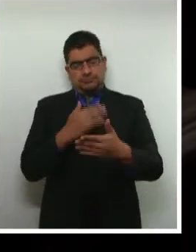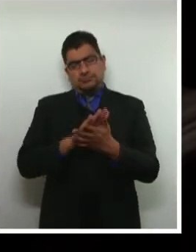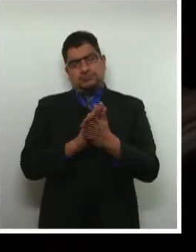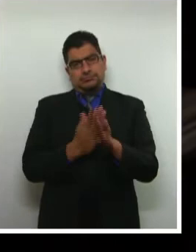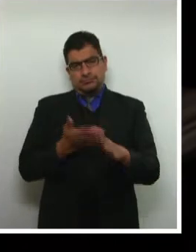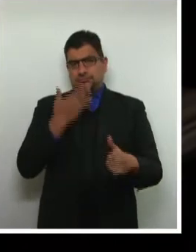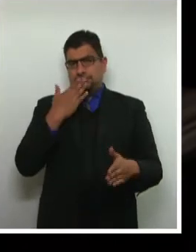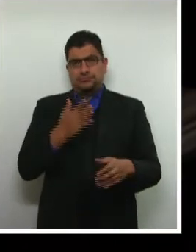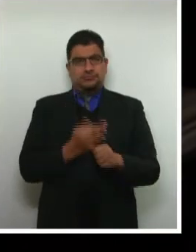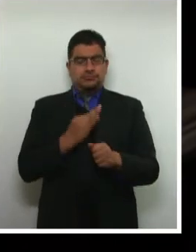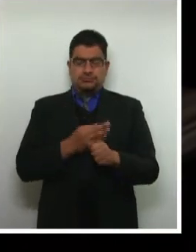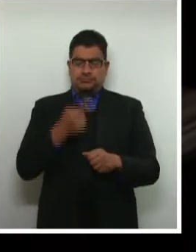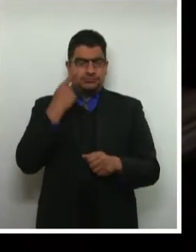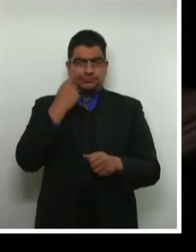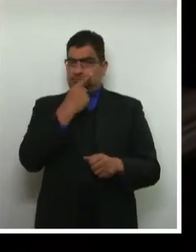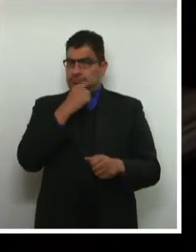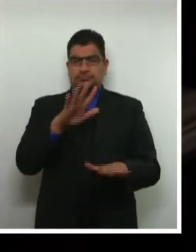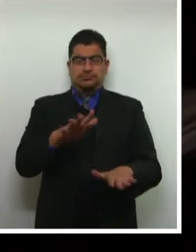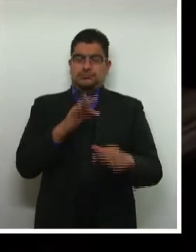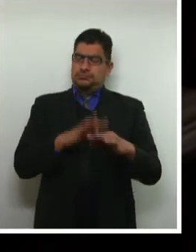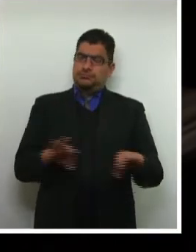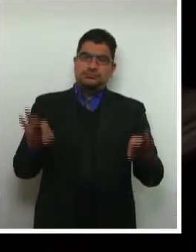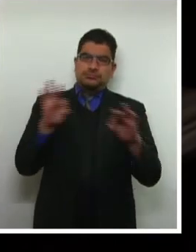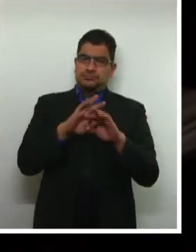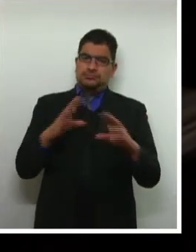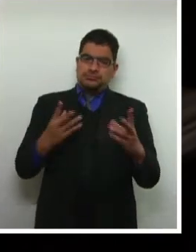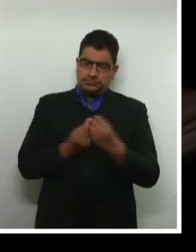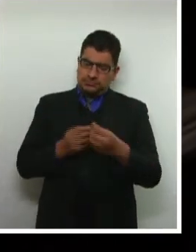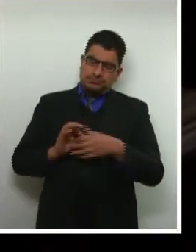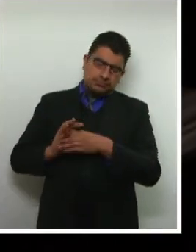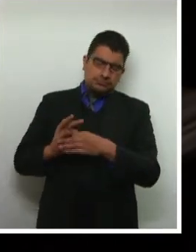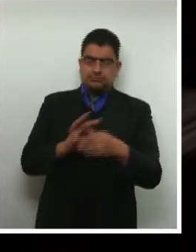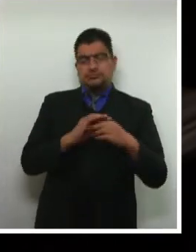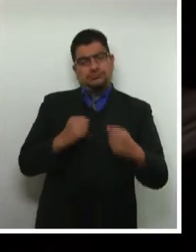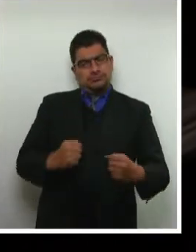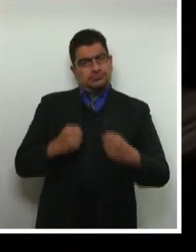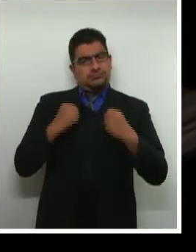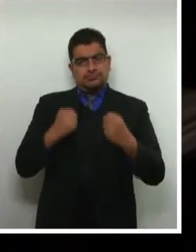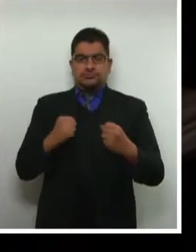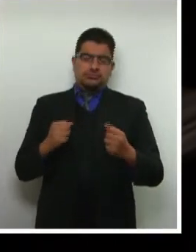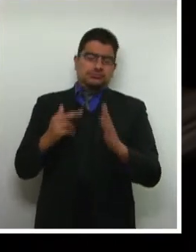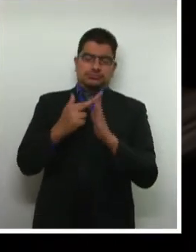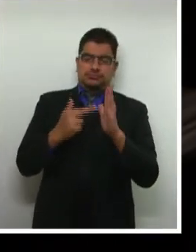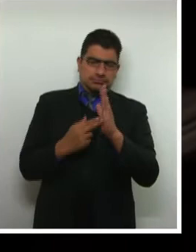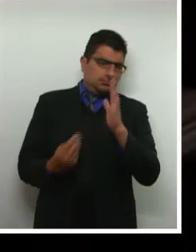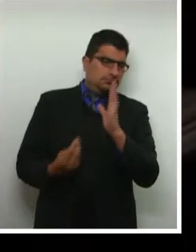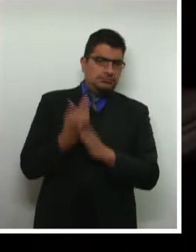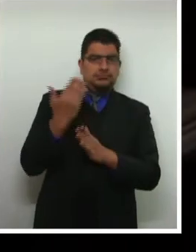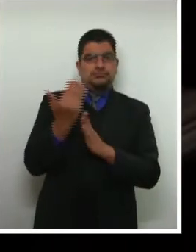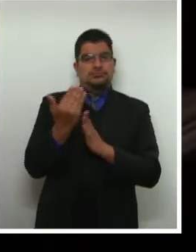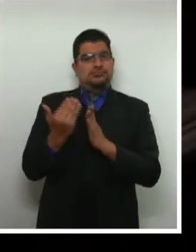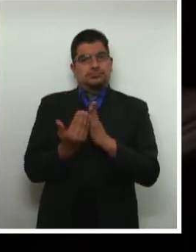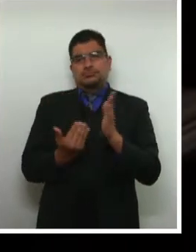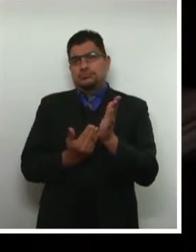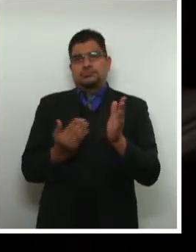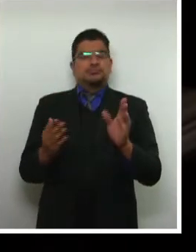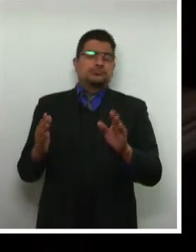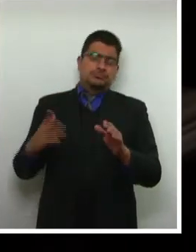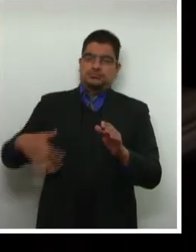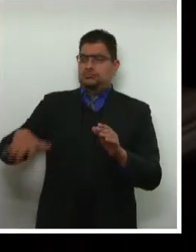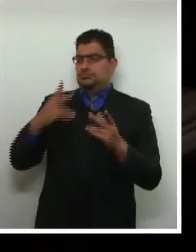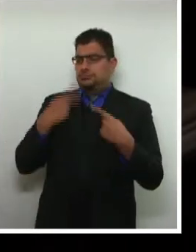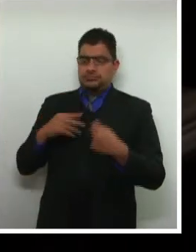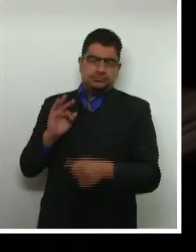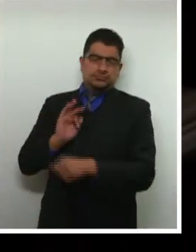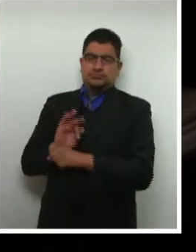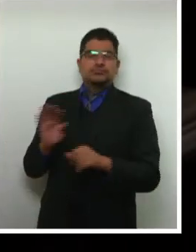esto. Entonces nos pareció una gran oportunidad de poder pelear de nuevo y establecer nuevas reglas de cómo íbamos a proteger el